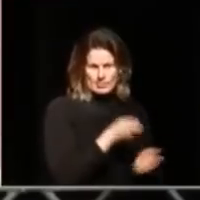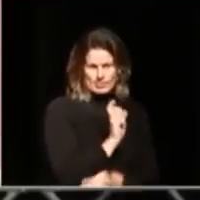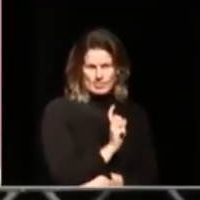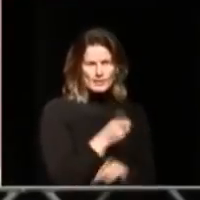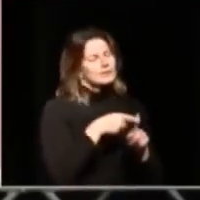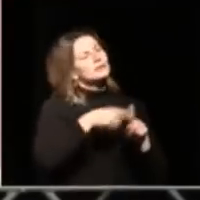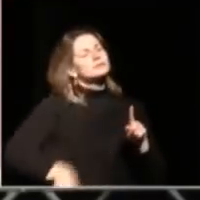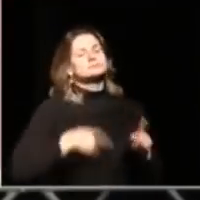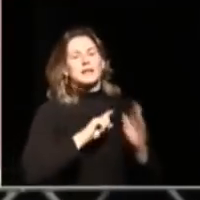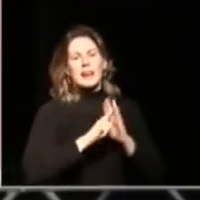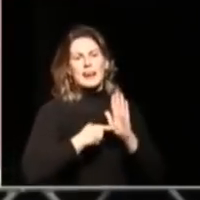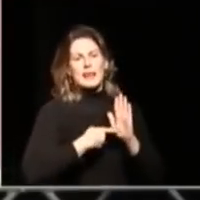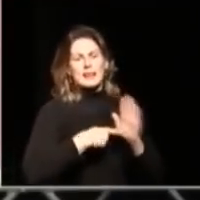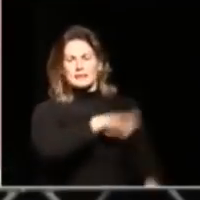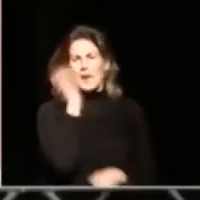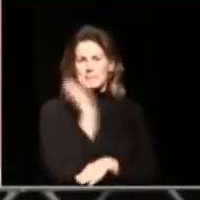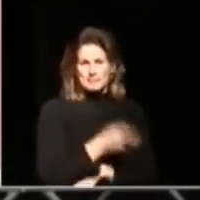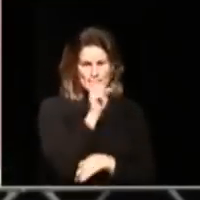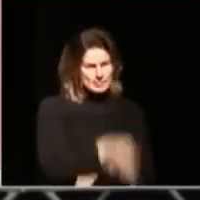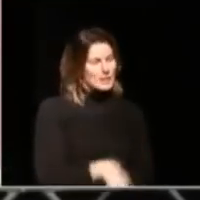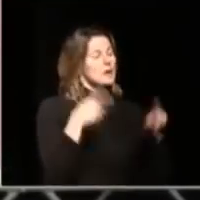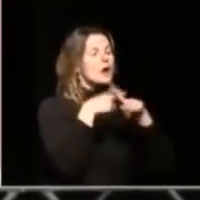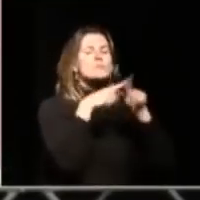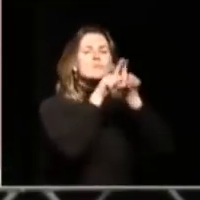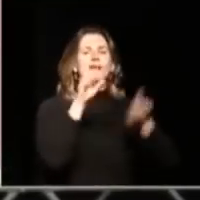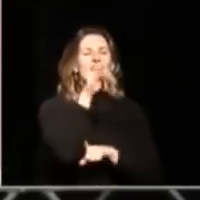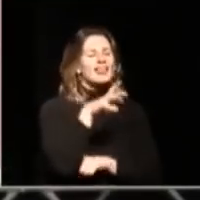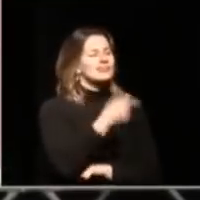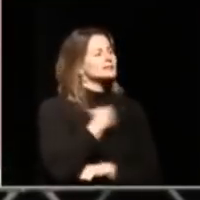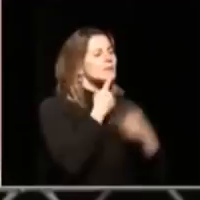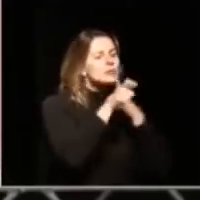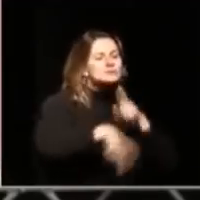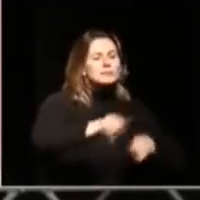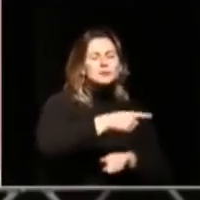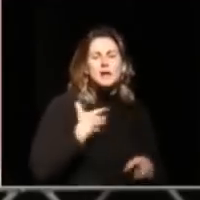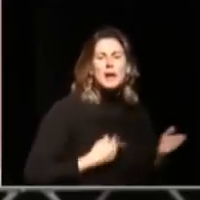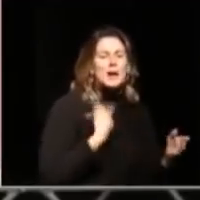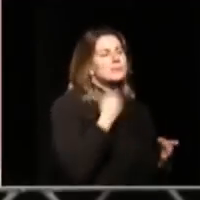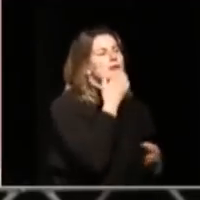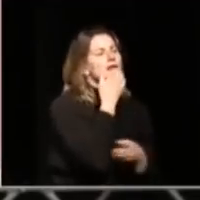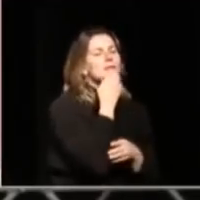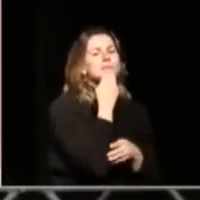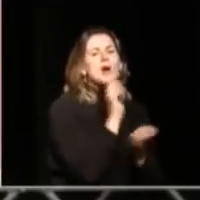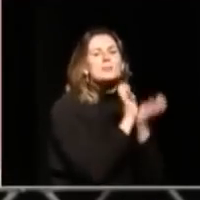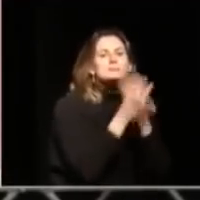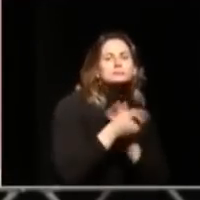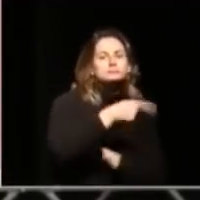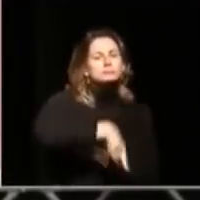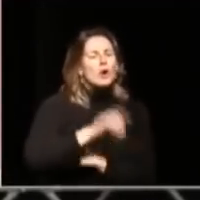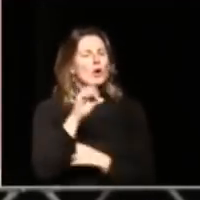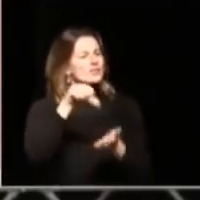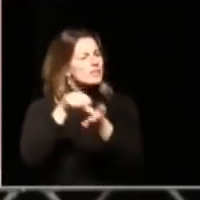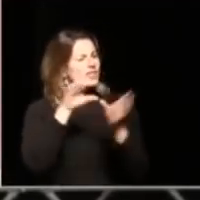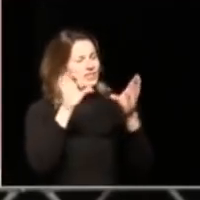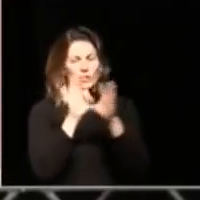por no poder pagar, les aplica la ley y les sanciona. Porque Endesa no pregunta a la gente si ha votado al PDeCAT, si ha votado a Ciudadanos o si ha votado a la